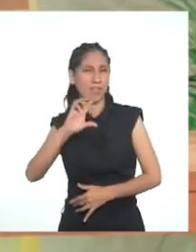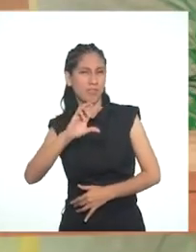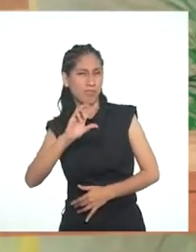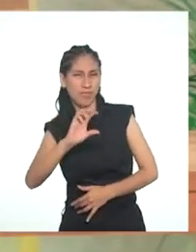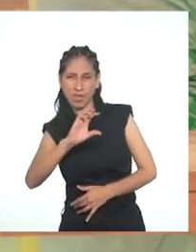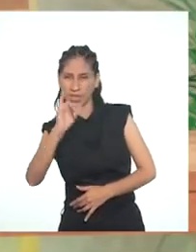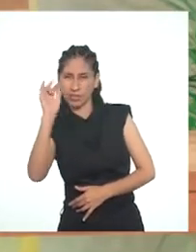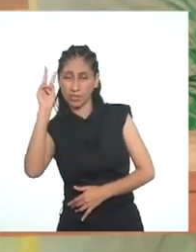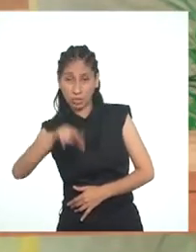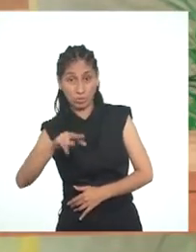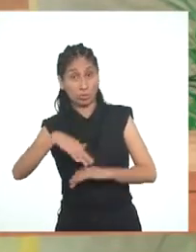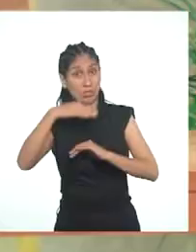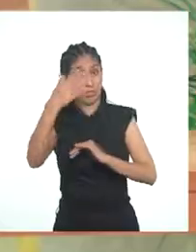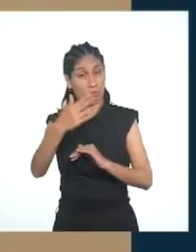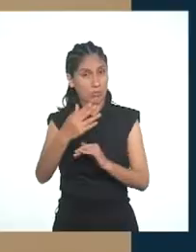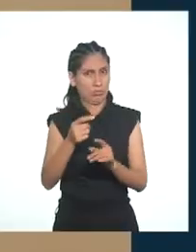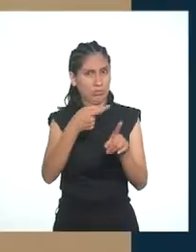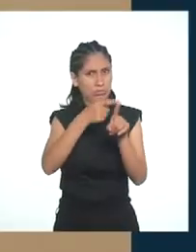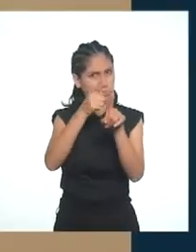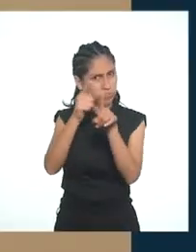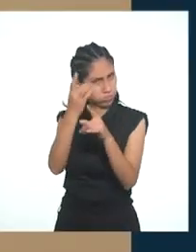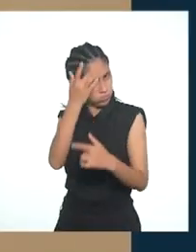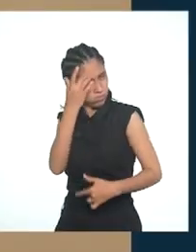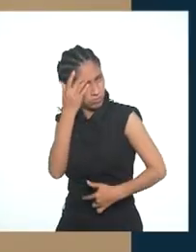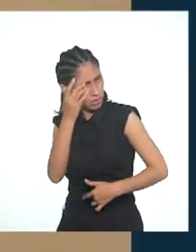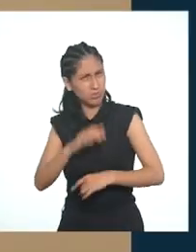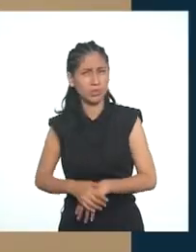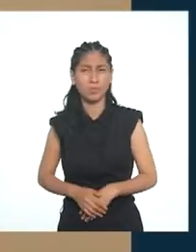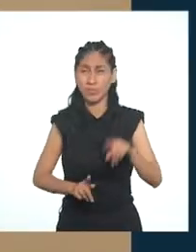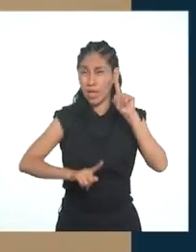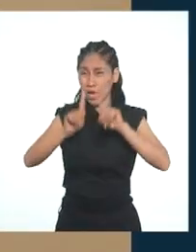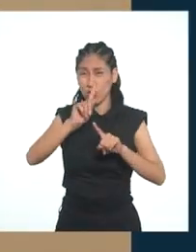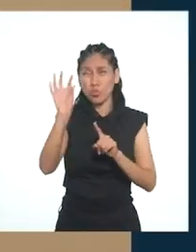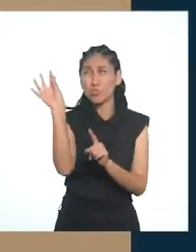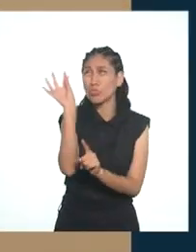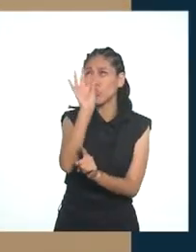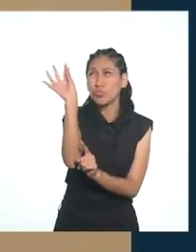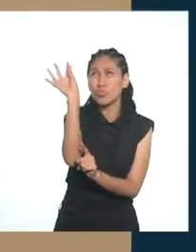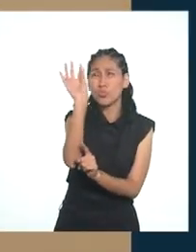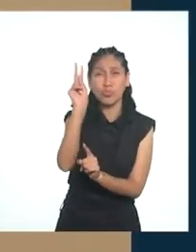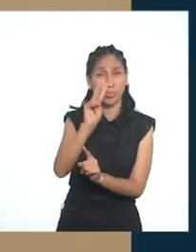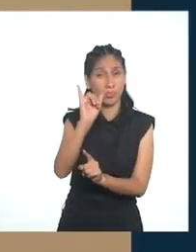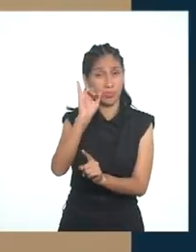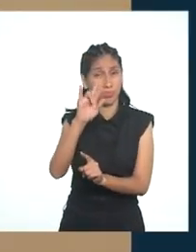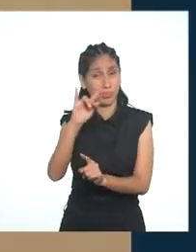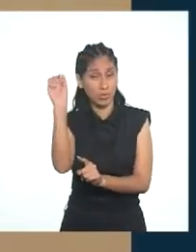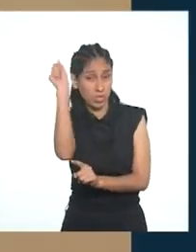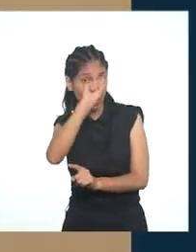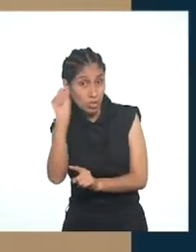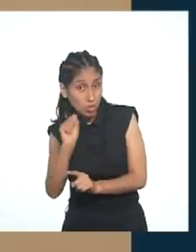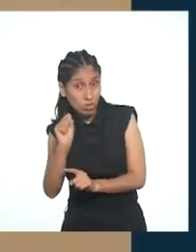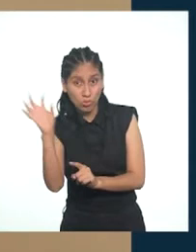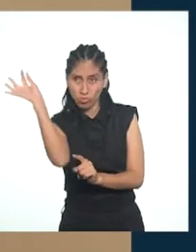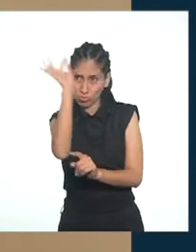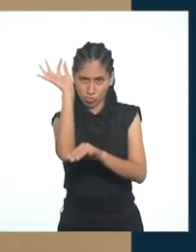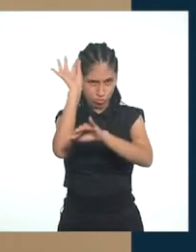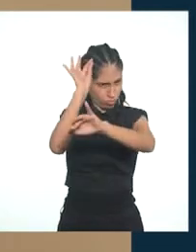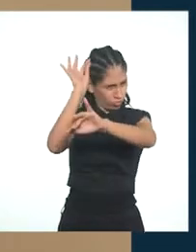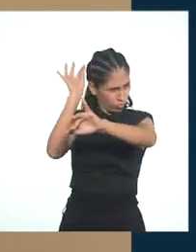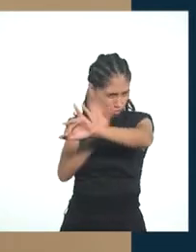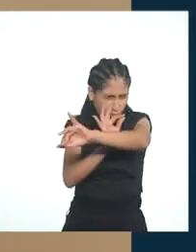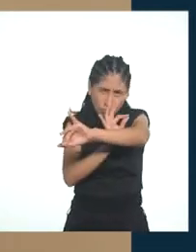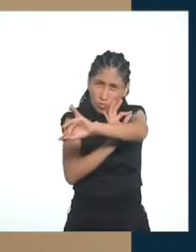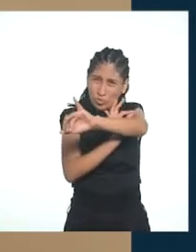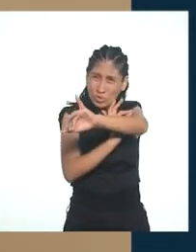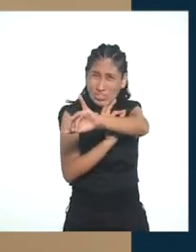esta infección provoca enfermedades. Los virus pueden tener varios efectos sobre la célula infectada.